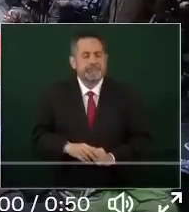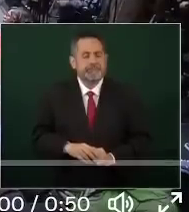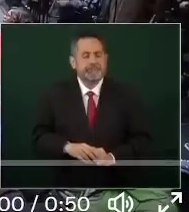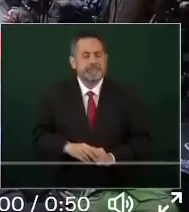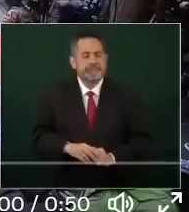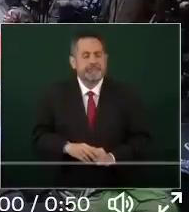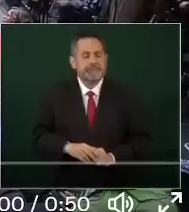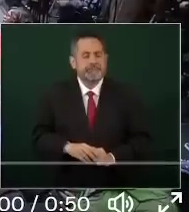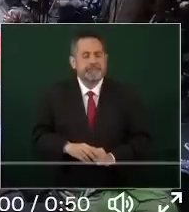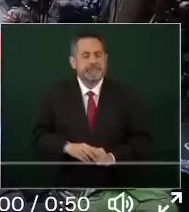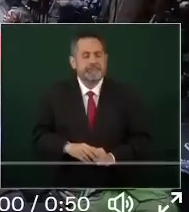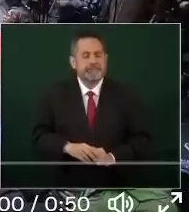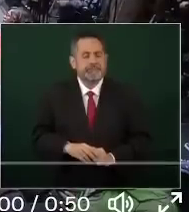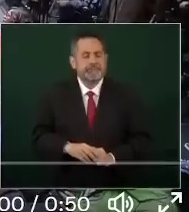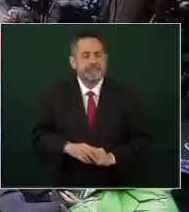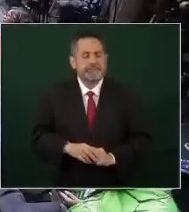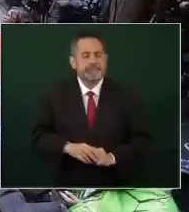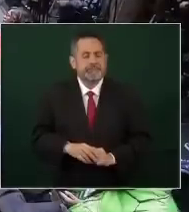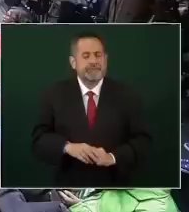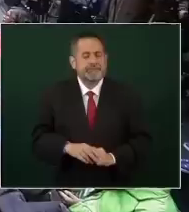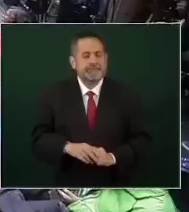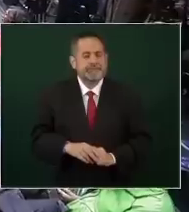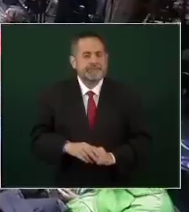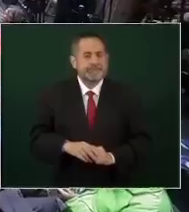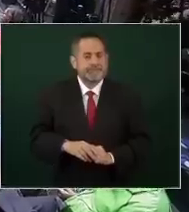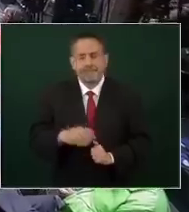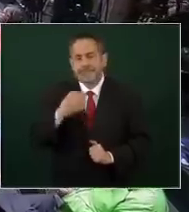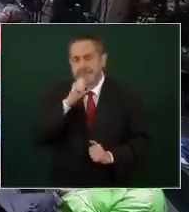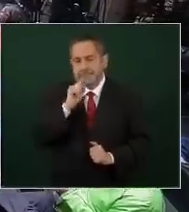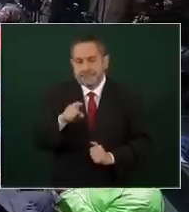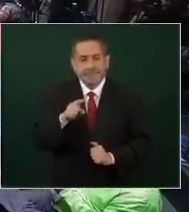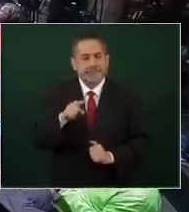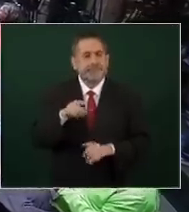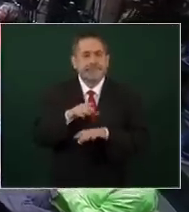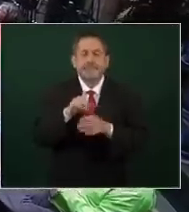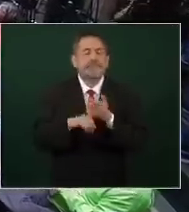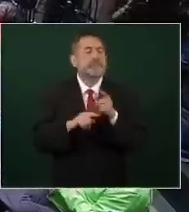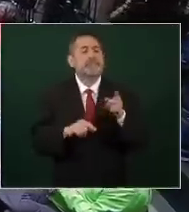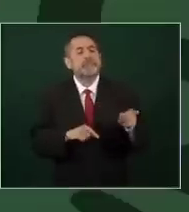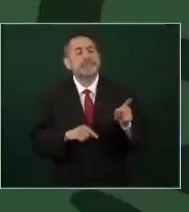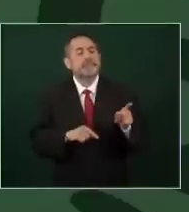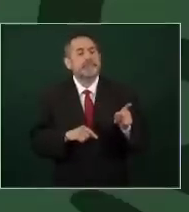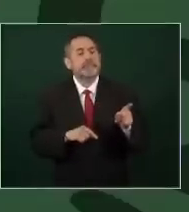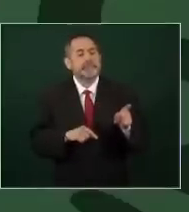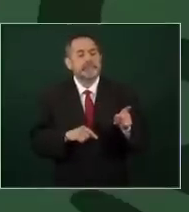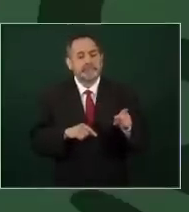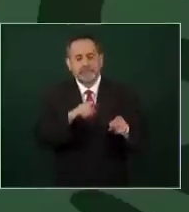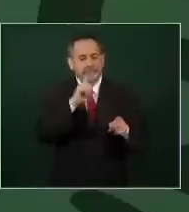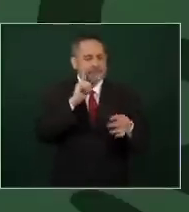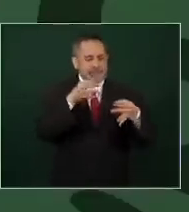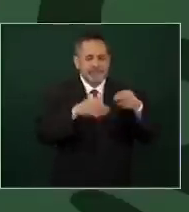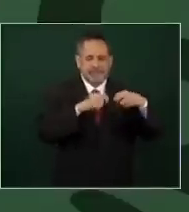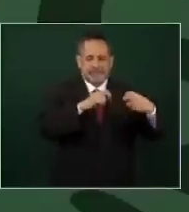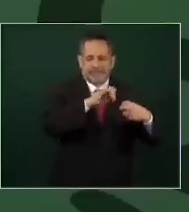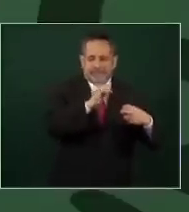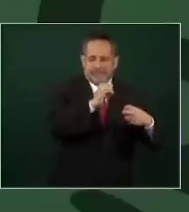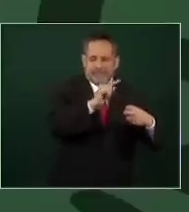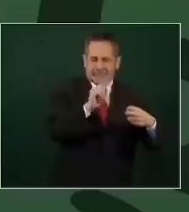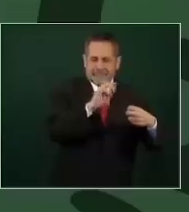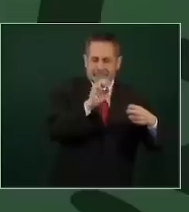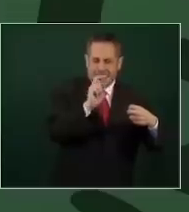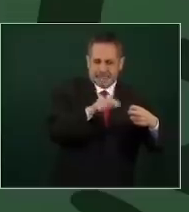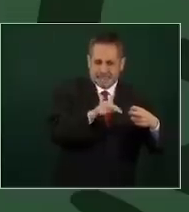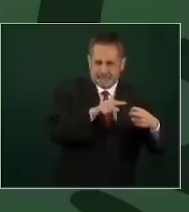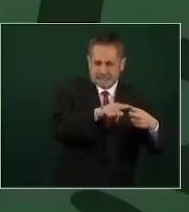eso es lo que señaló el presidente y en el caso de la ministra Jazmín que